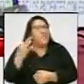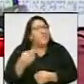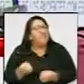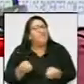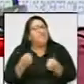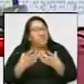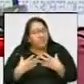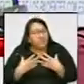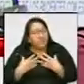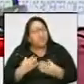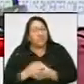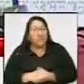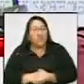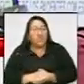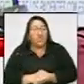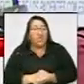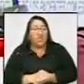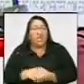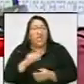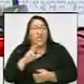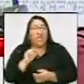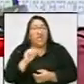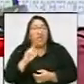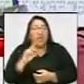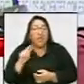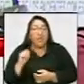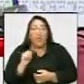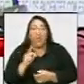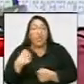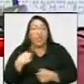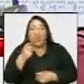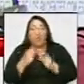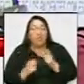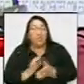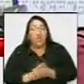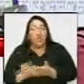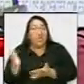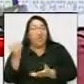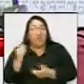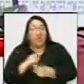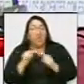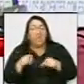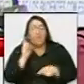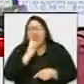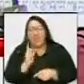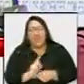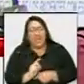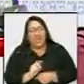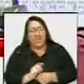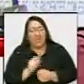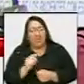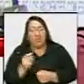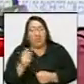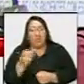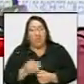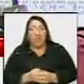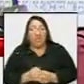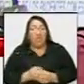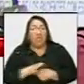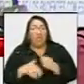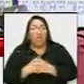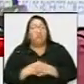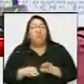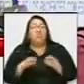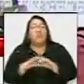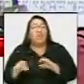dicho que el Revagliati no tiene pacientes en espera, pero eso es mentira, porque debido a lo mediático